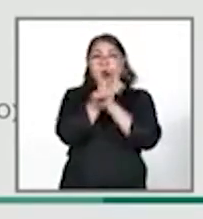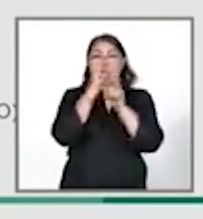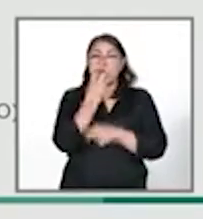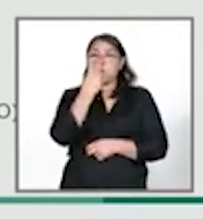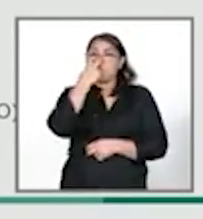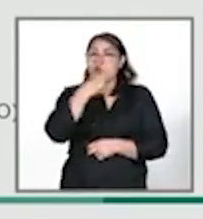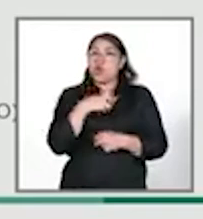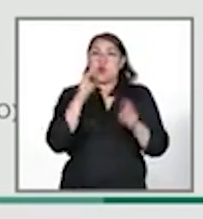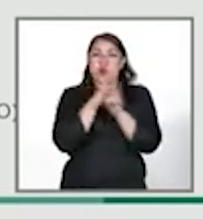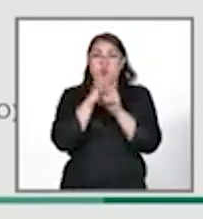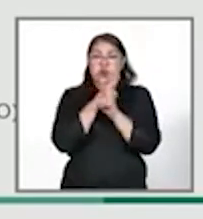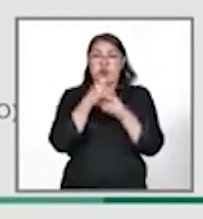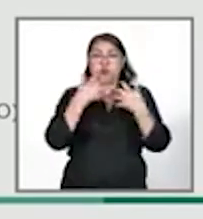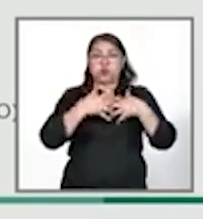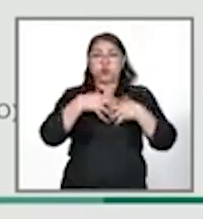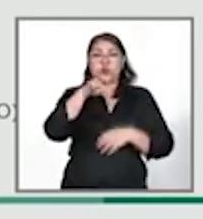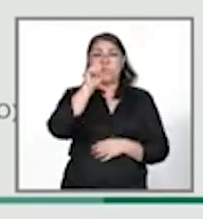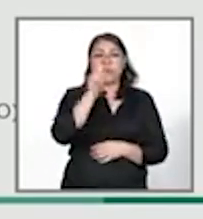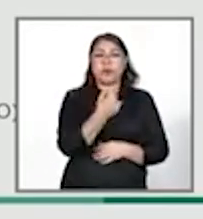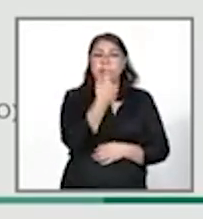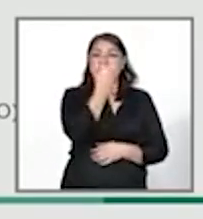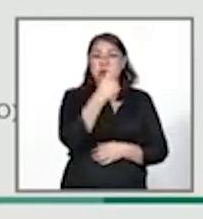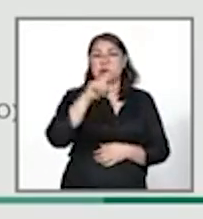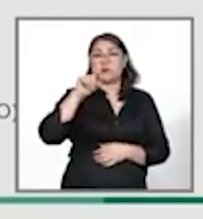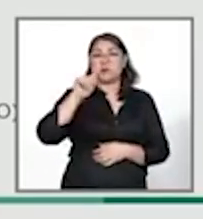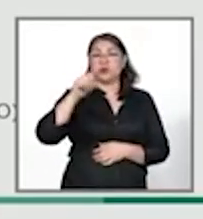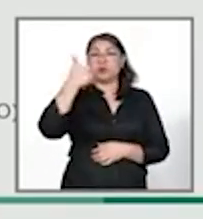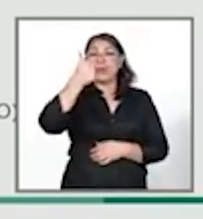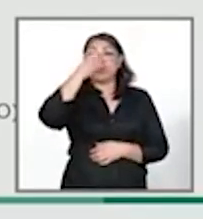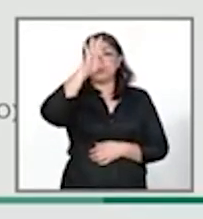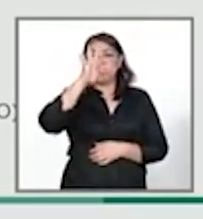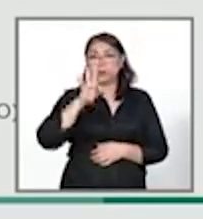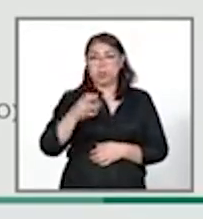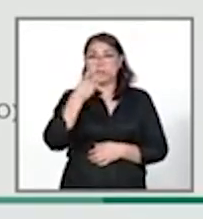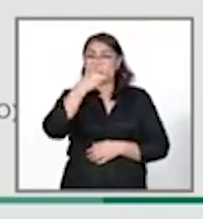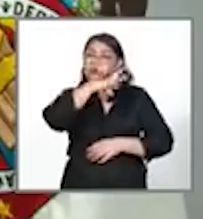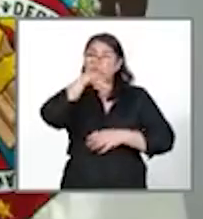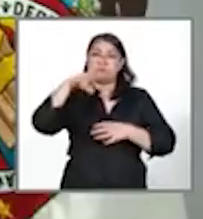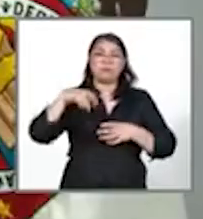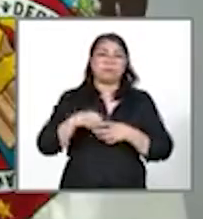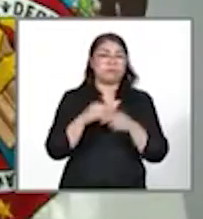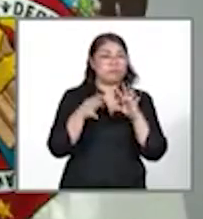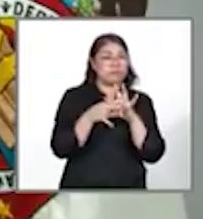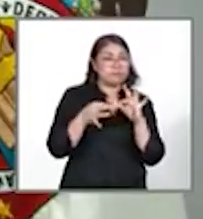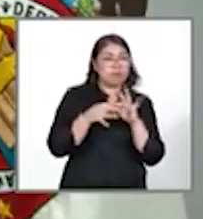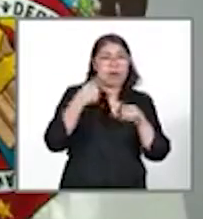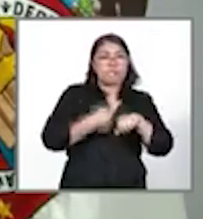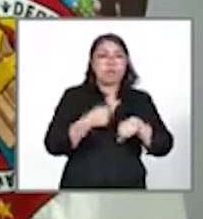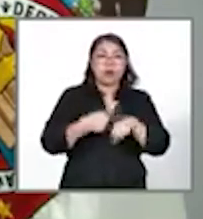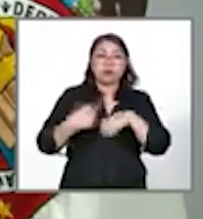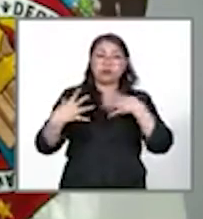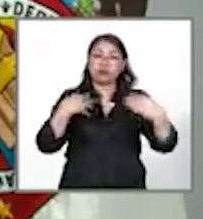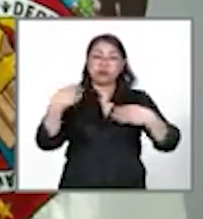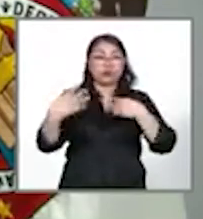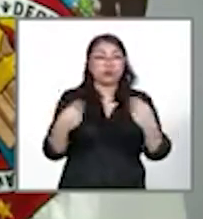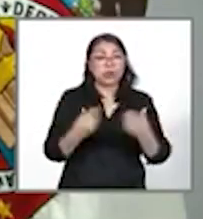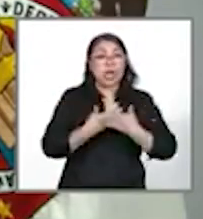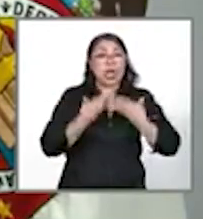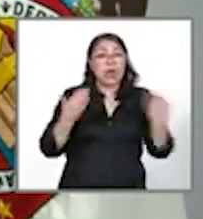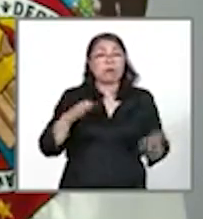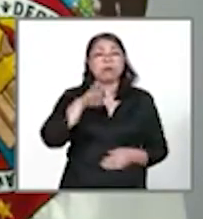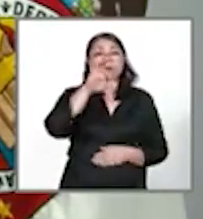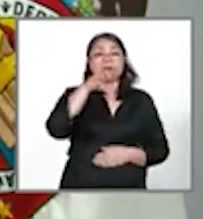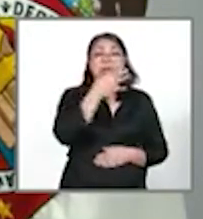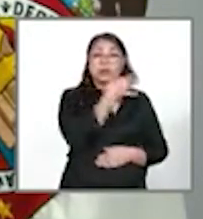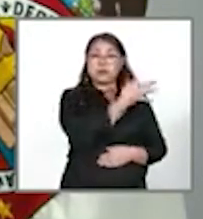el 21.6%. Hasta aquí el panorama epidemiológico. Me voy a permitir comentar a